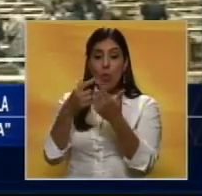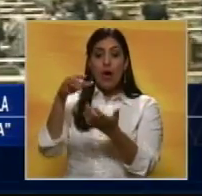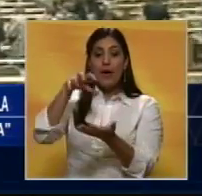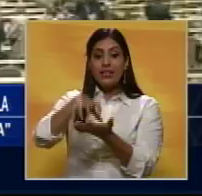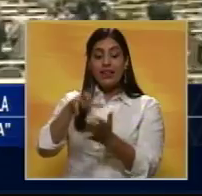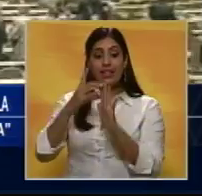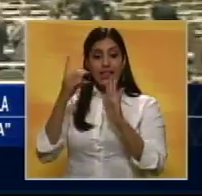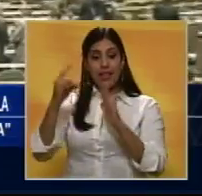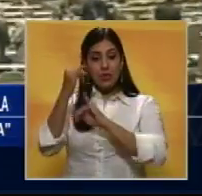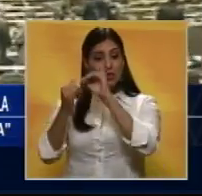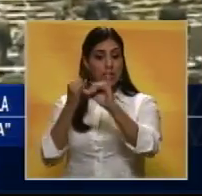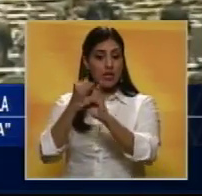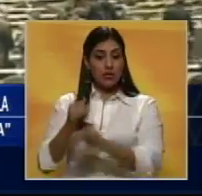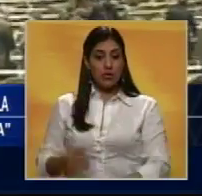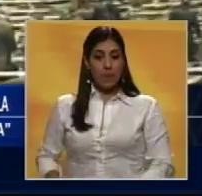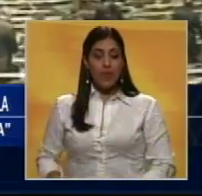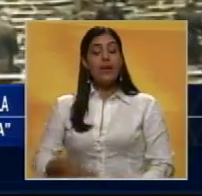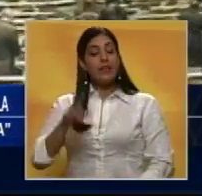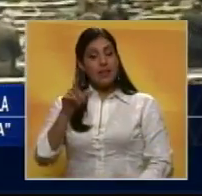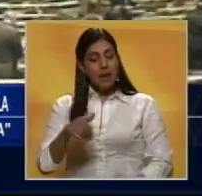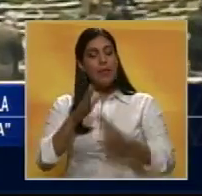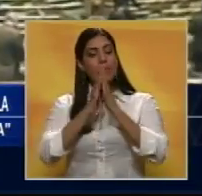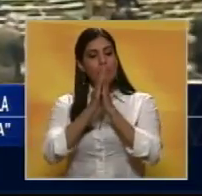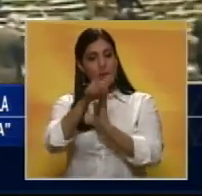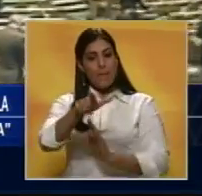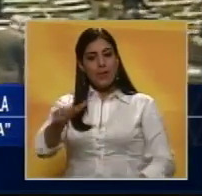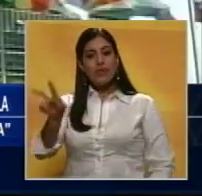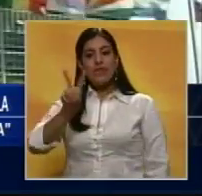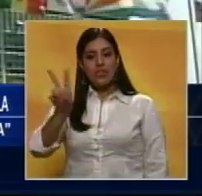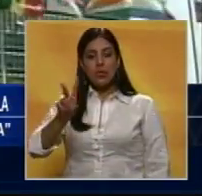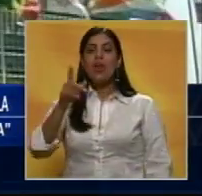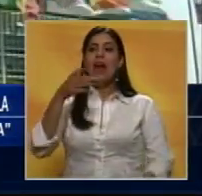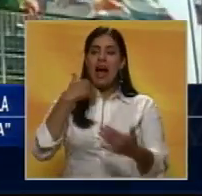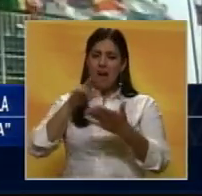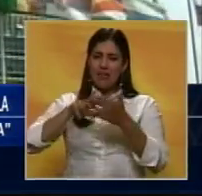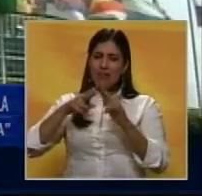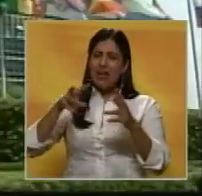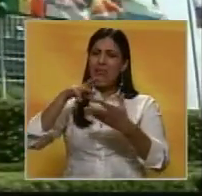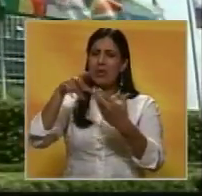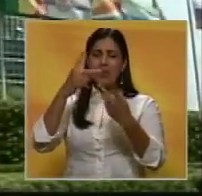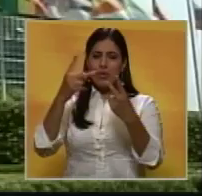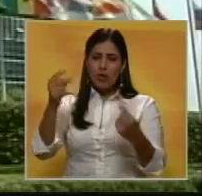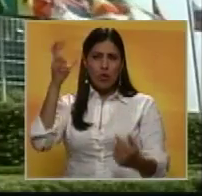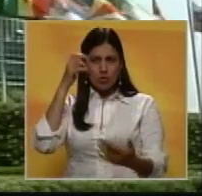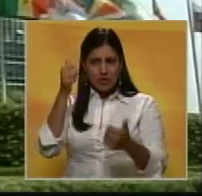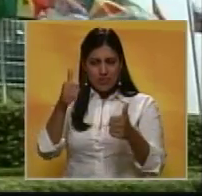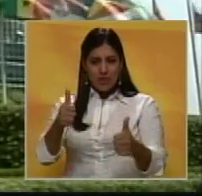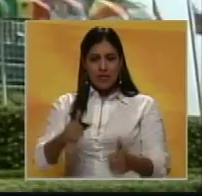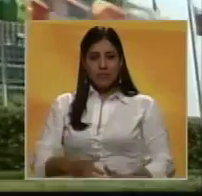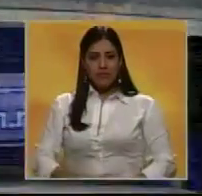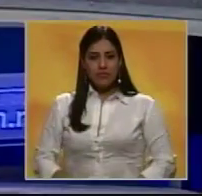estándares del derecho internacional. También pidió a los venezolanos que utilicen medios pacíficos para hacerse escuchar.